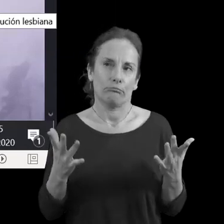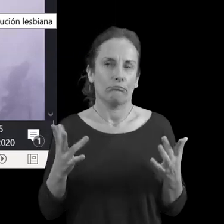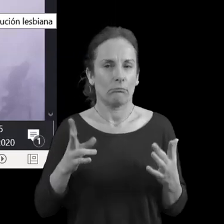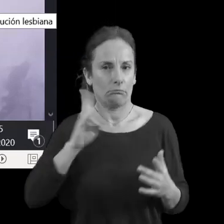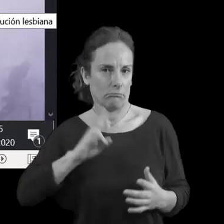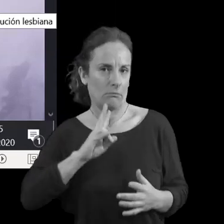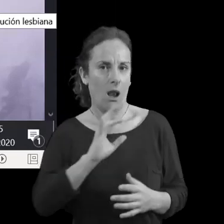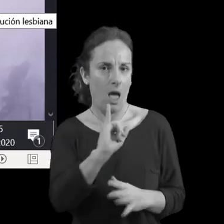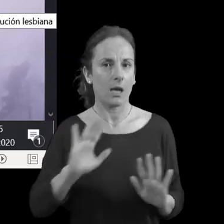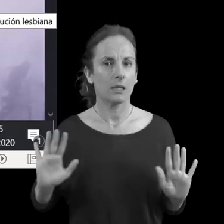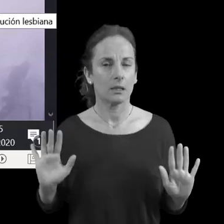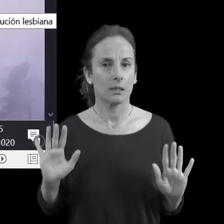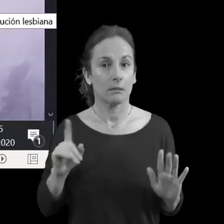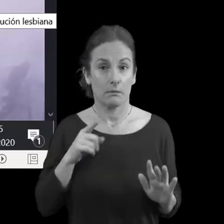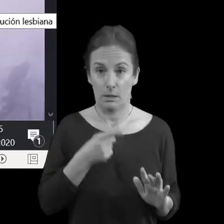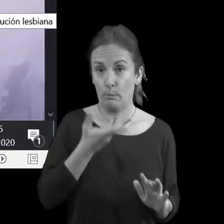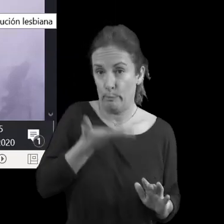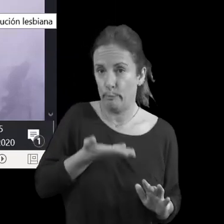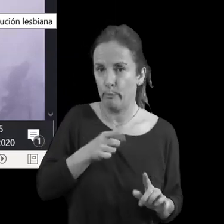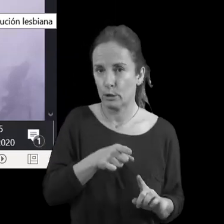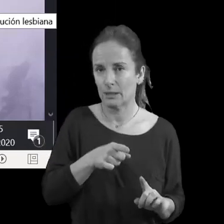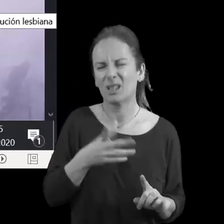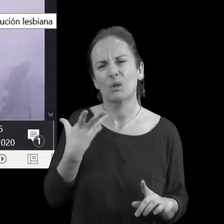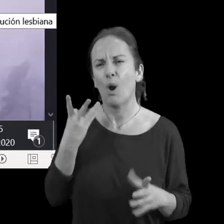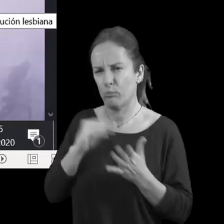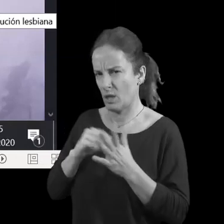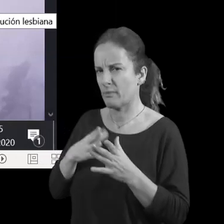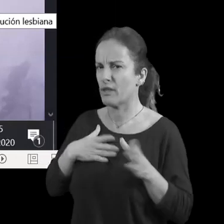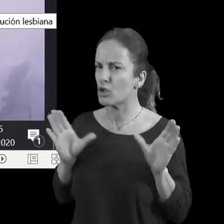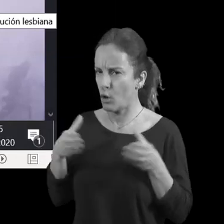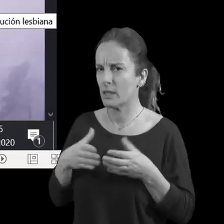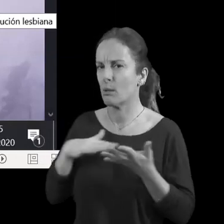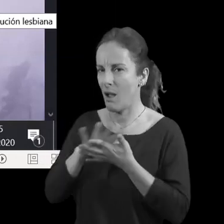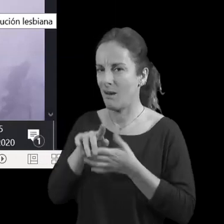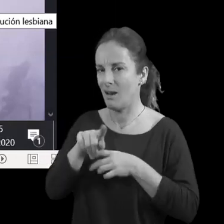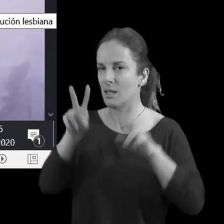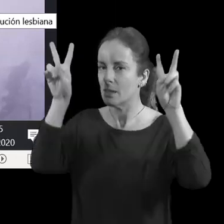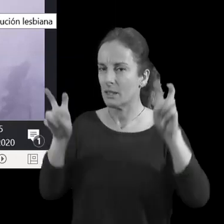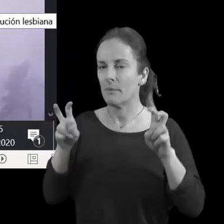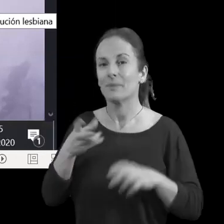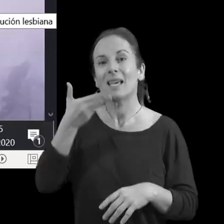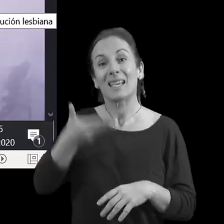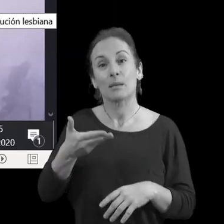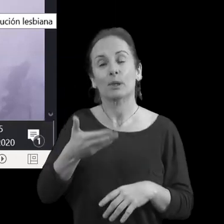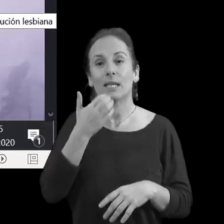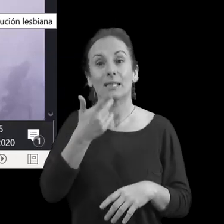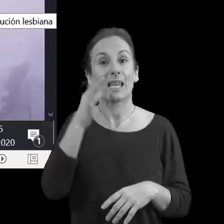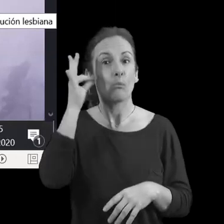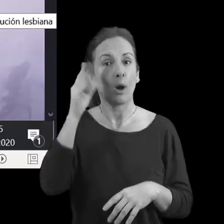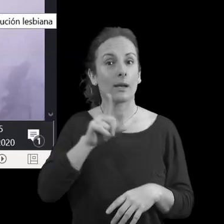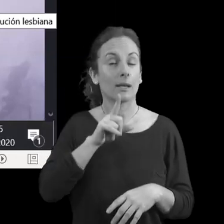privilegiadas, que creo que es importante, y esto es una cosa que sí que hemos comentado muchas veces desde los colectivos, ¿no? Que salgan del armario, ¿no? Porque es verdad